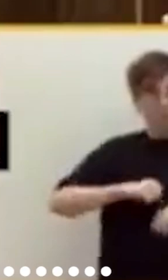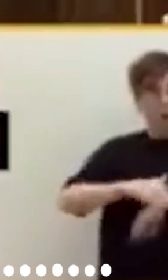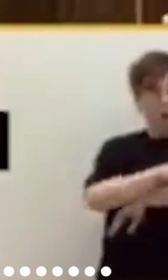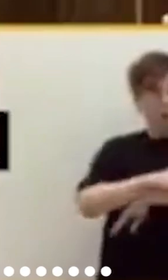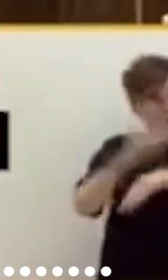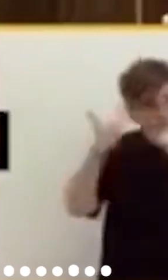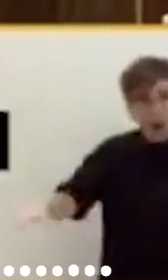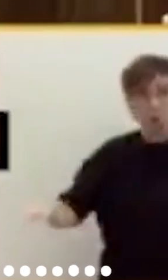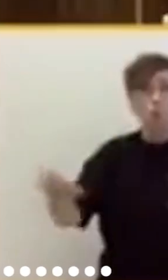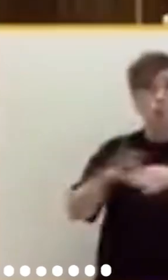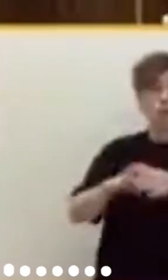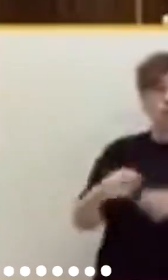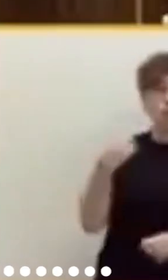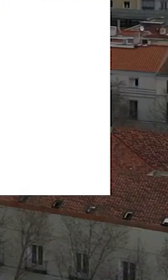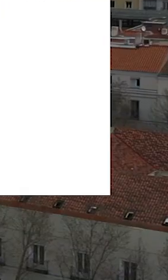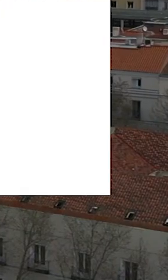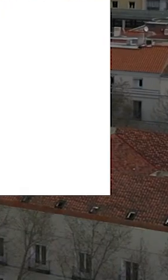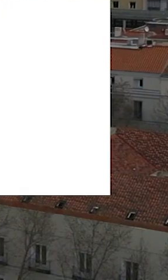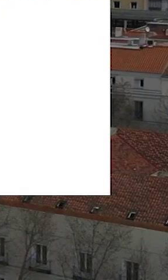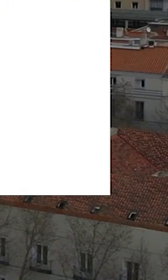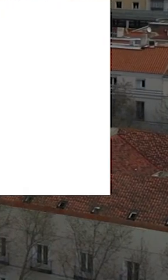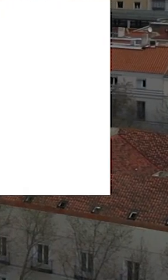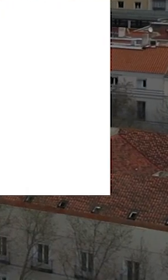dirigir el futuro hacia otro lugar.